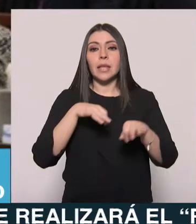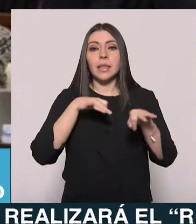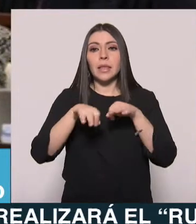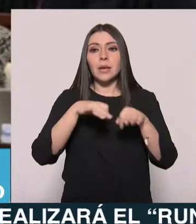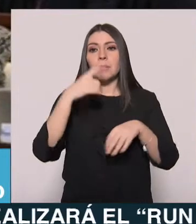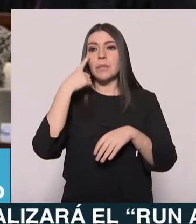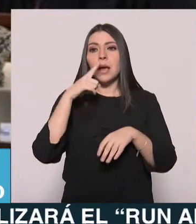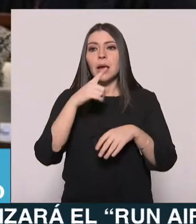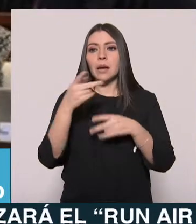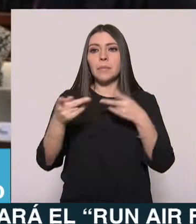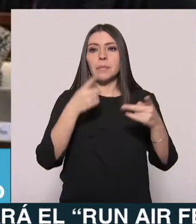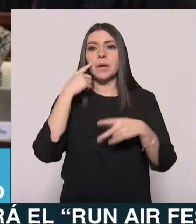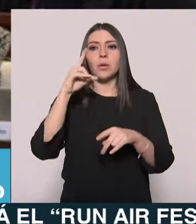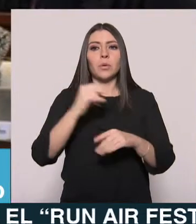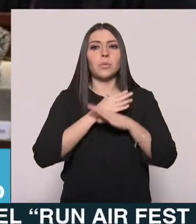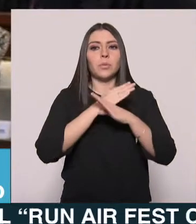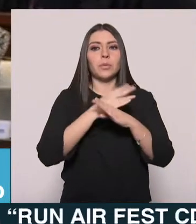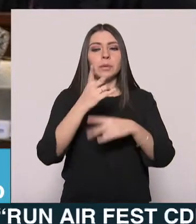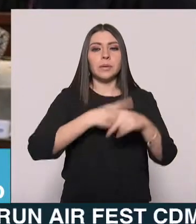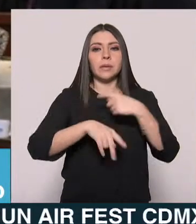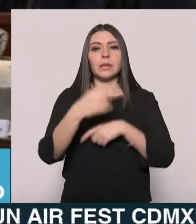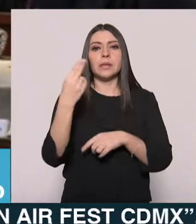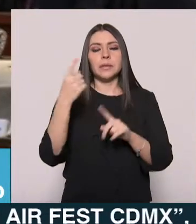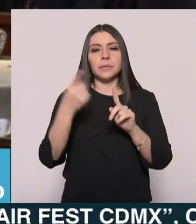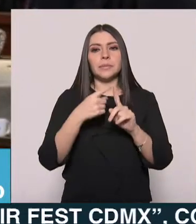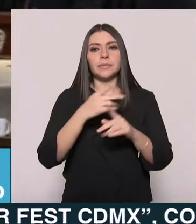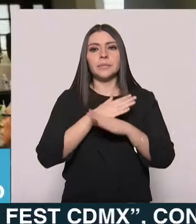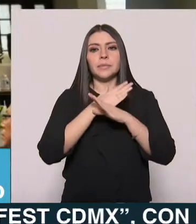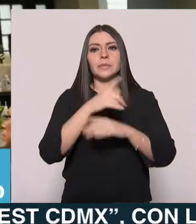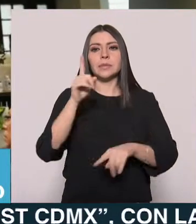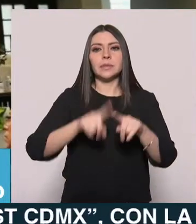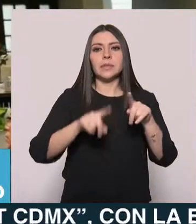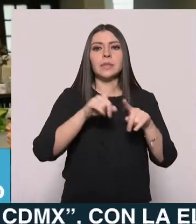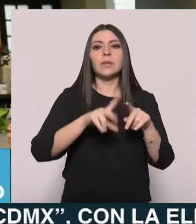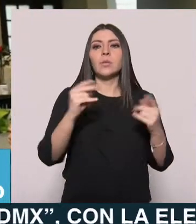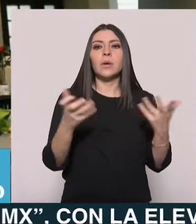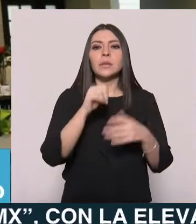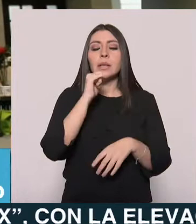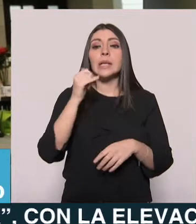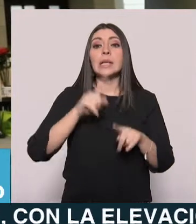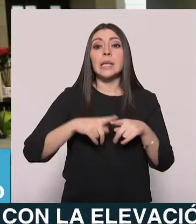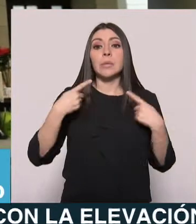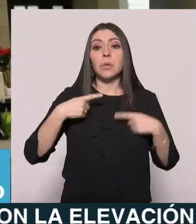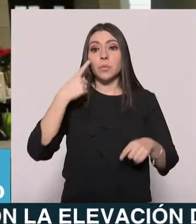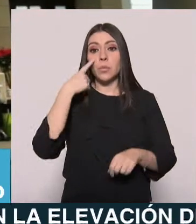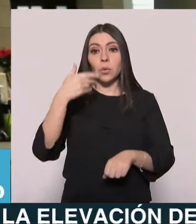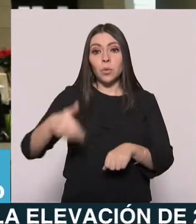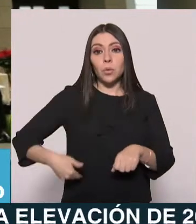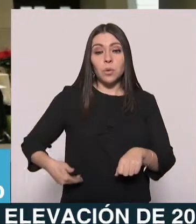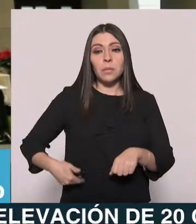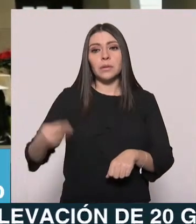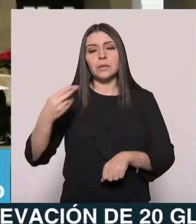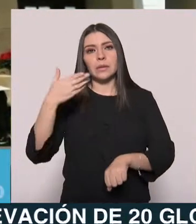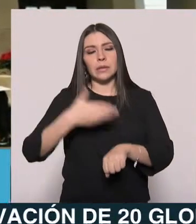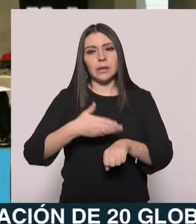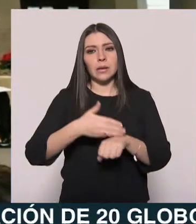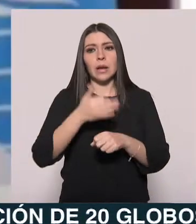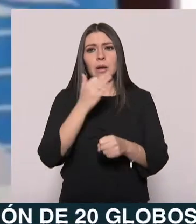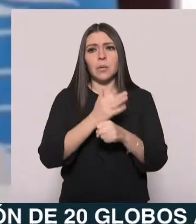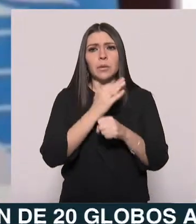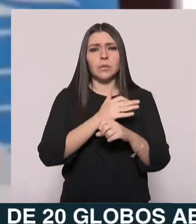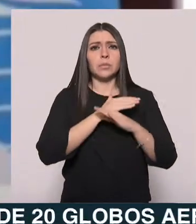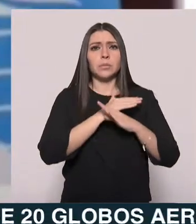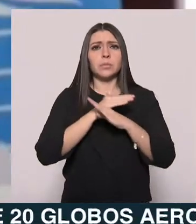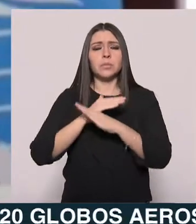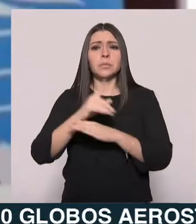este tipo en la administración pública, se debe combatir la impunidad y sancionar a los responsables. Informó que hasta el momento se han bloqueado más